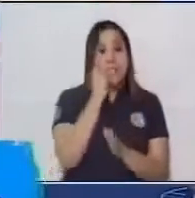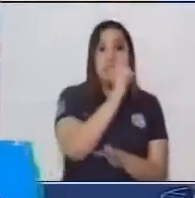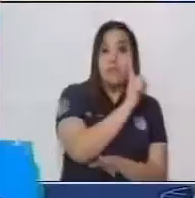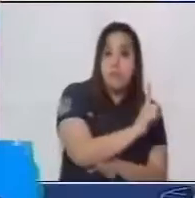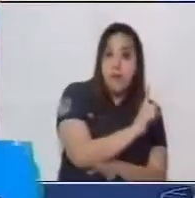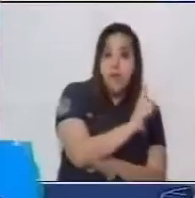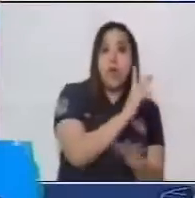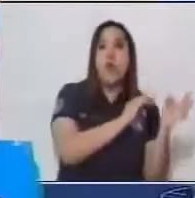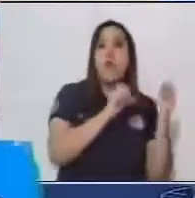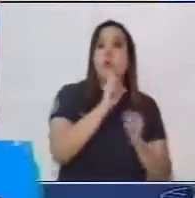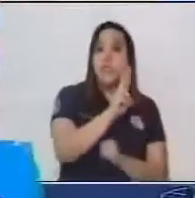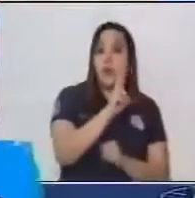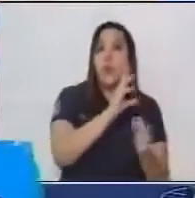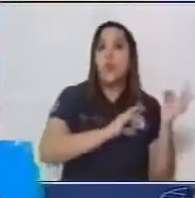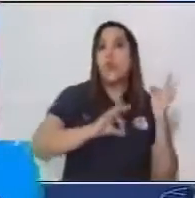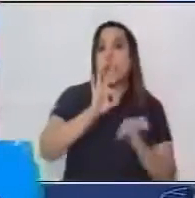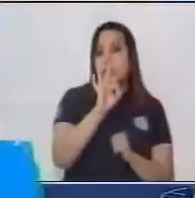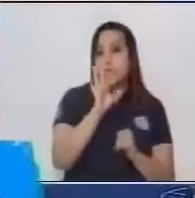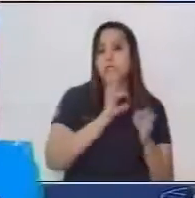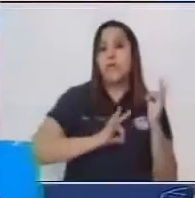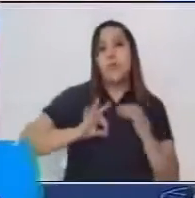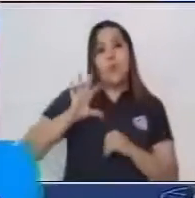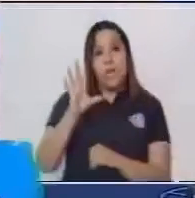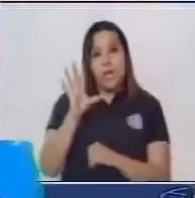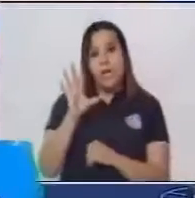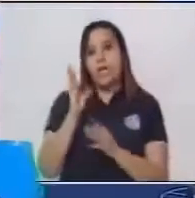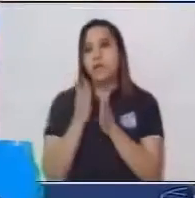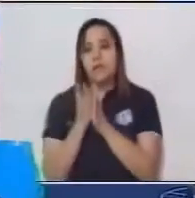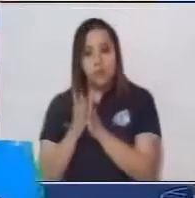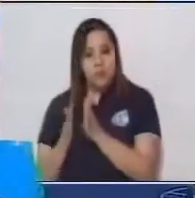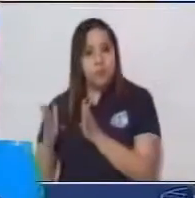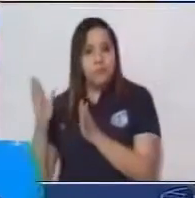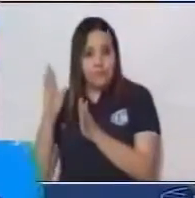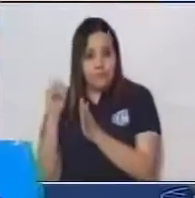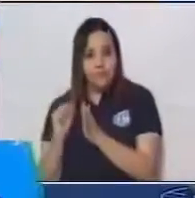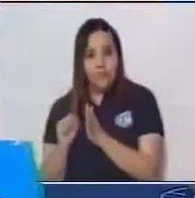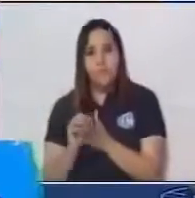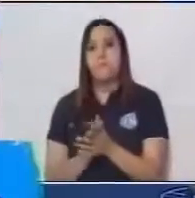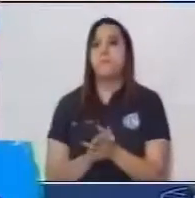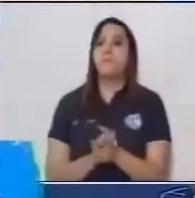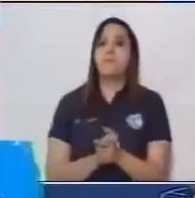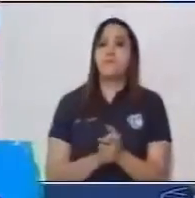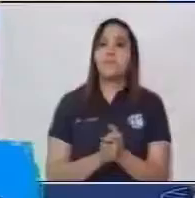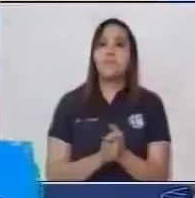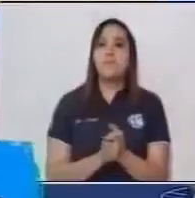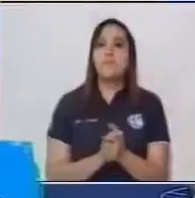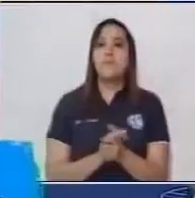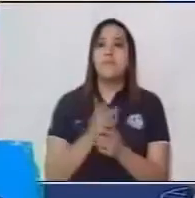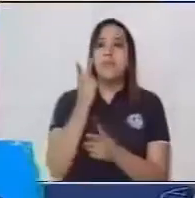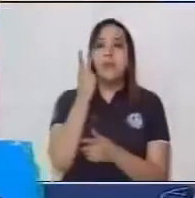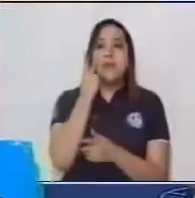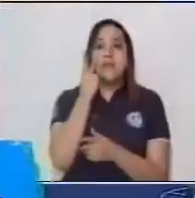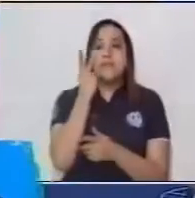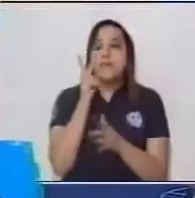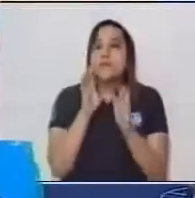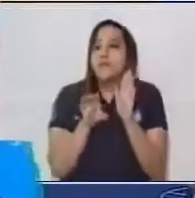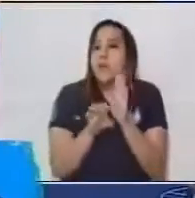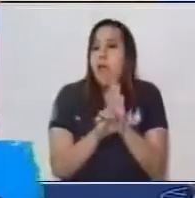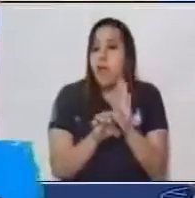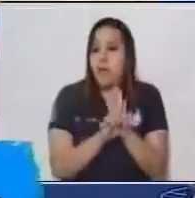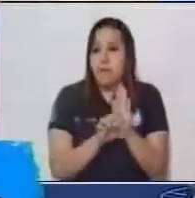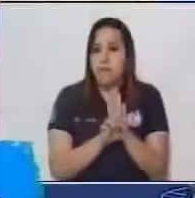es el segundo, si es el tercero o es el quinto término en la secuencia. Vamos a ver algunos